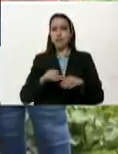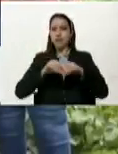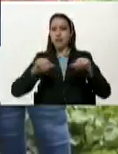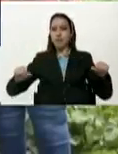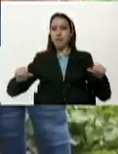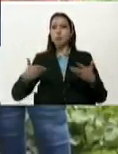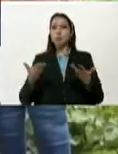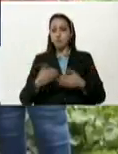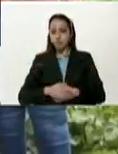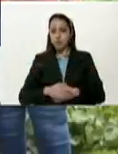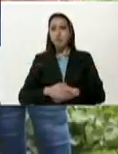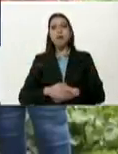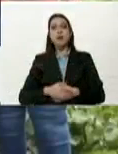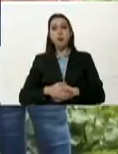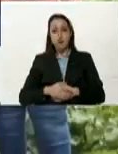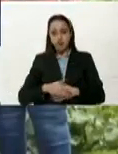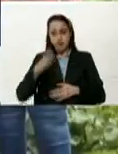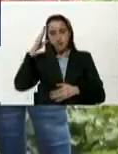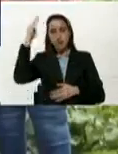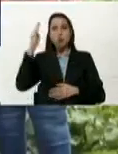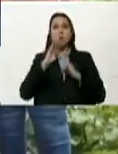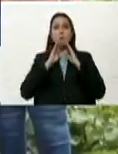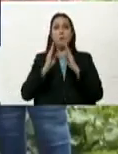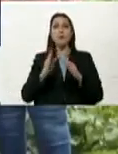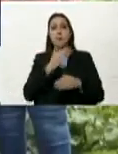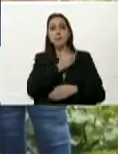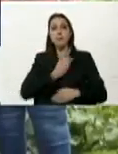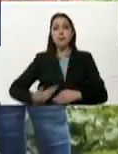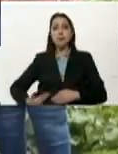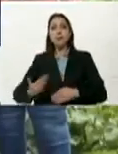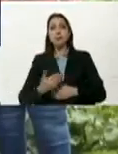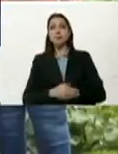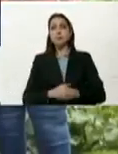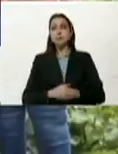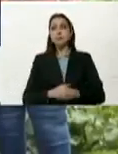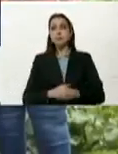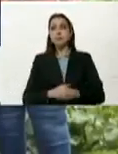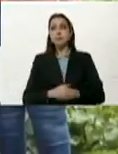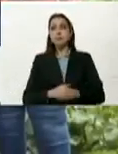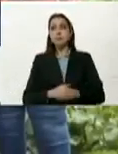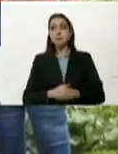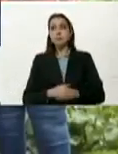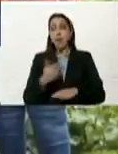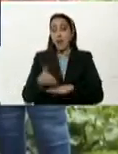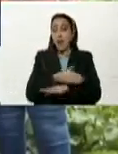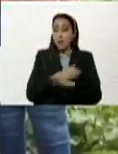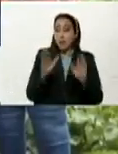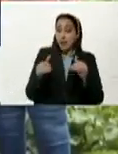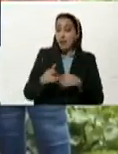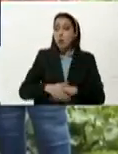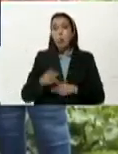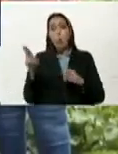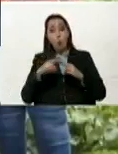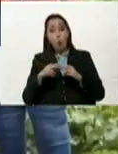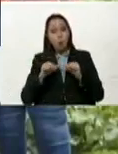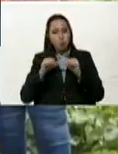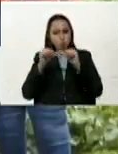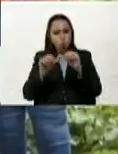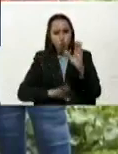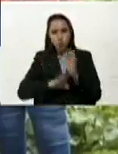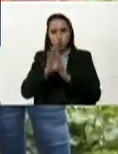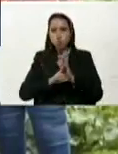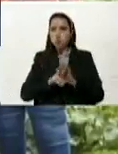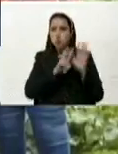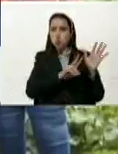y aquí está la grita dios los bendiga presidente bueno presidente antes de la despedida puede decir que el estado táchira seguimos en producción de los